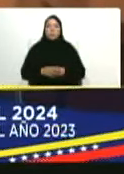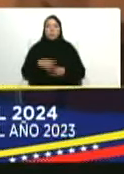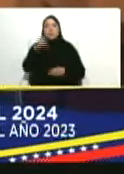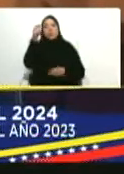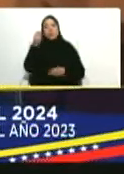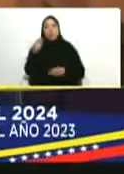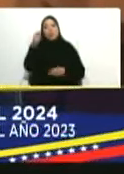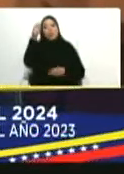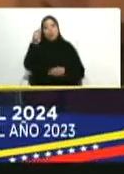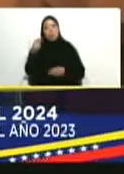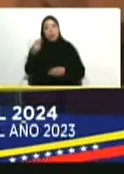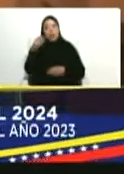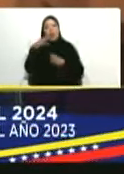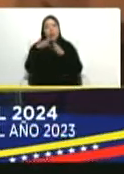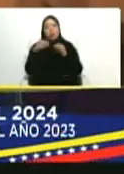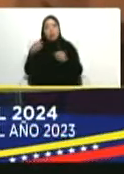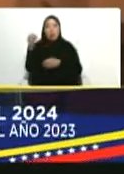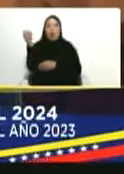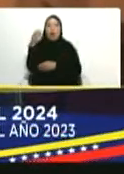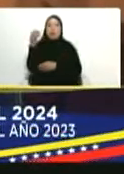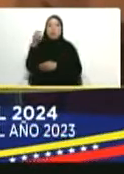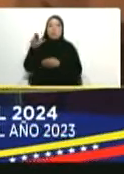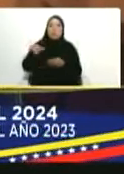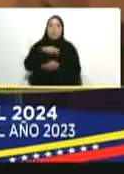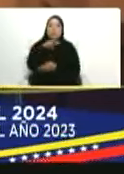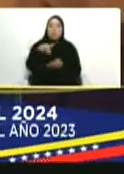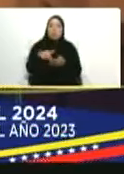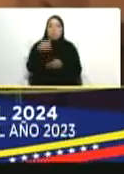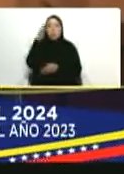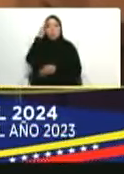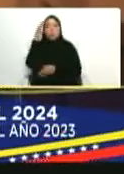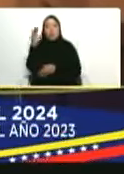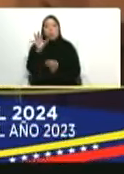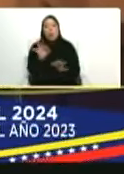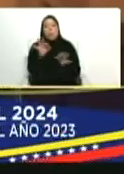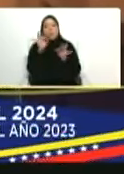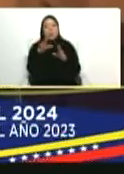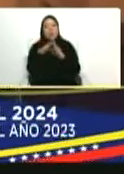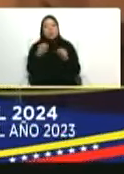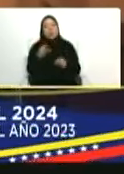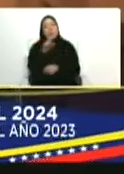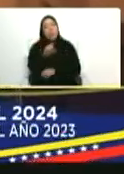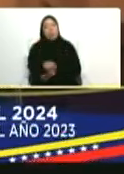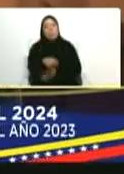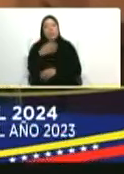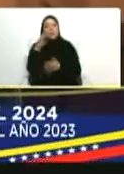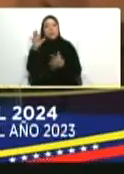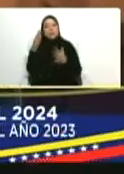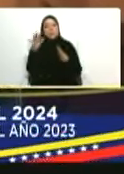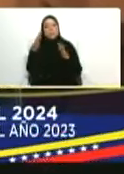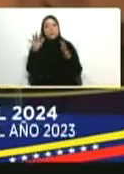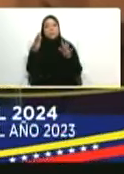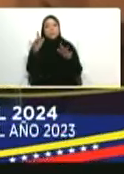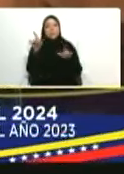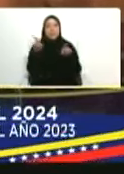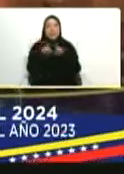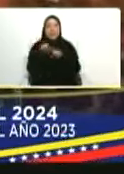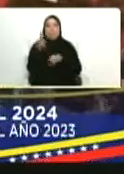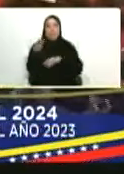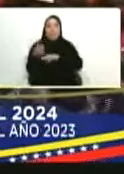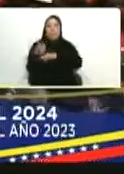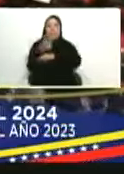Diputados y diputadas de la Asamblea Nacional, vaya un saludo muy especial para todos ustedes y su directiva.